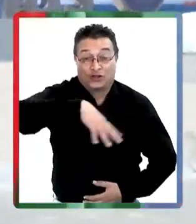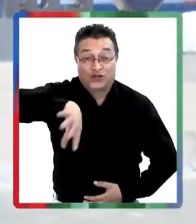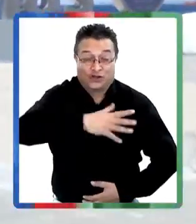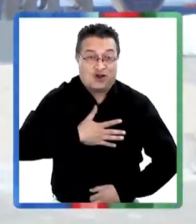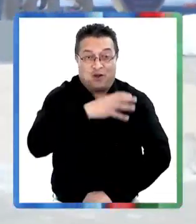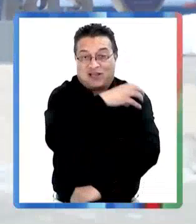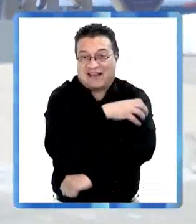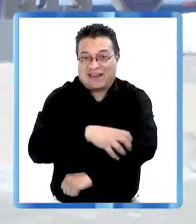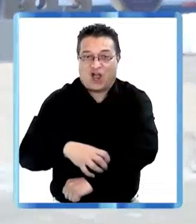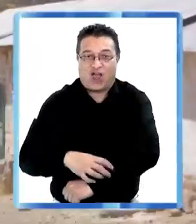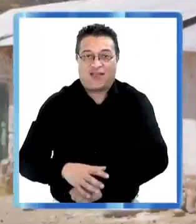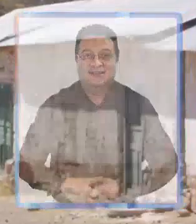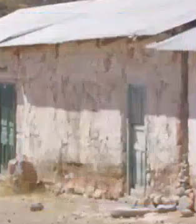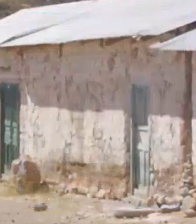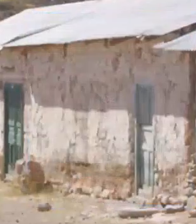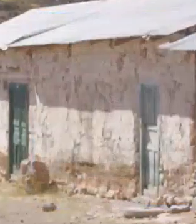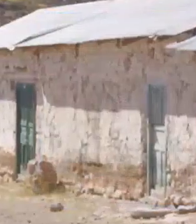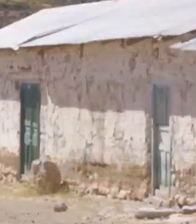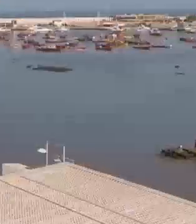Somos las regiones.